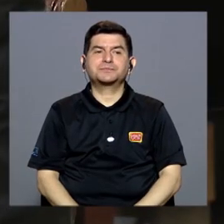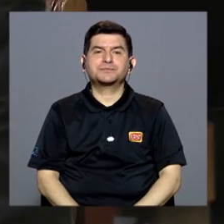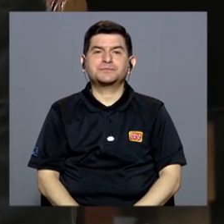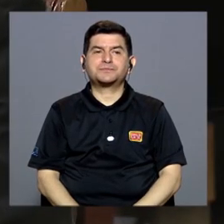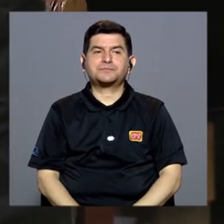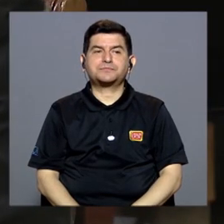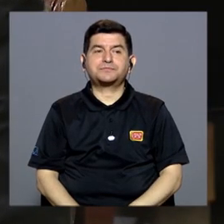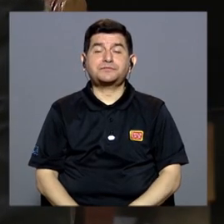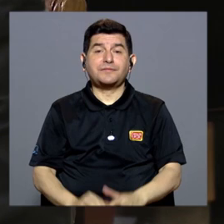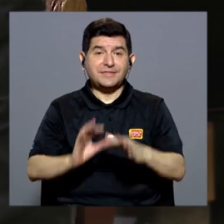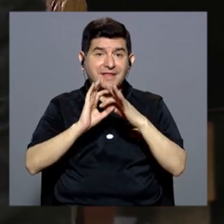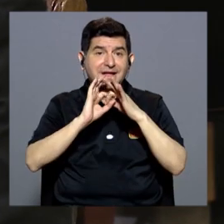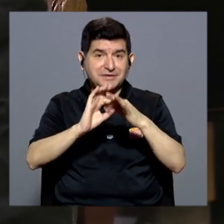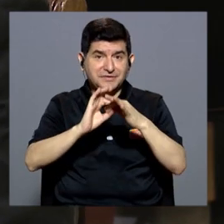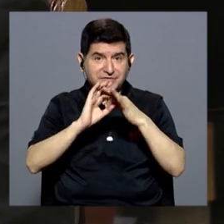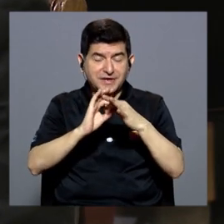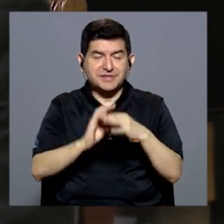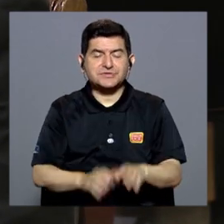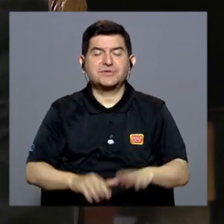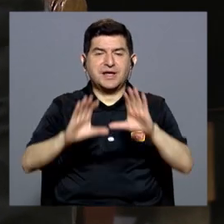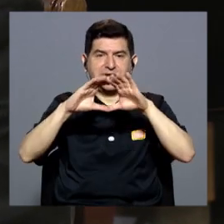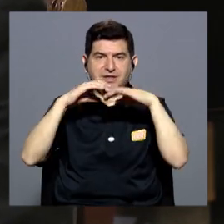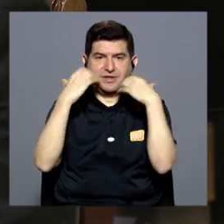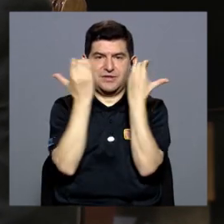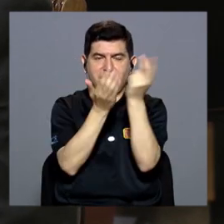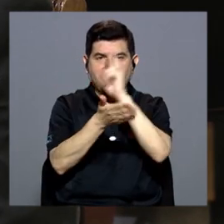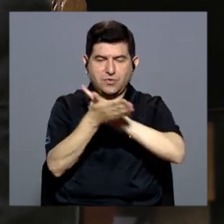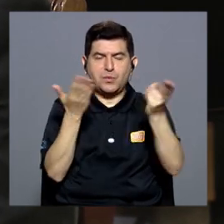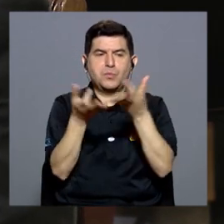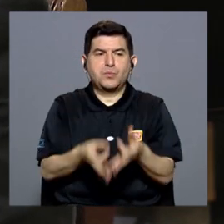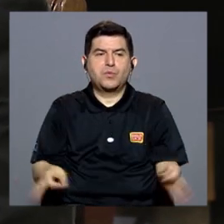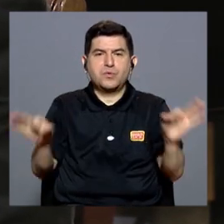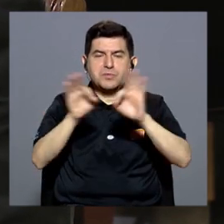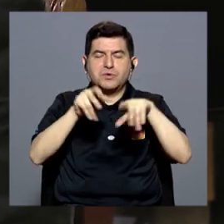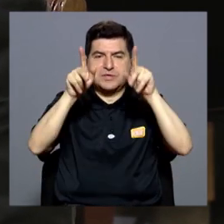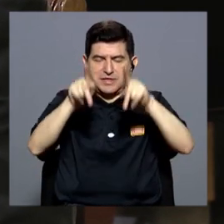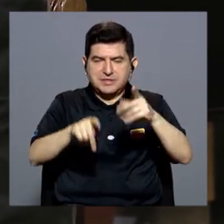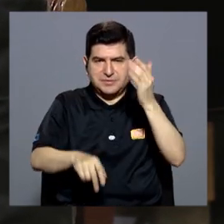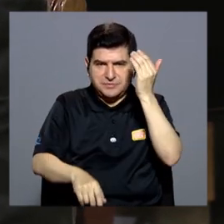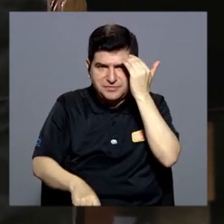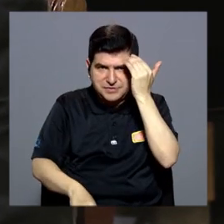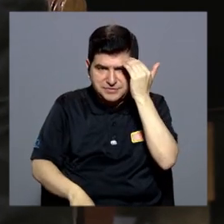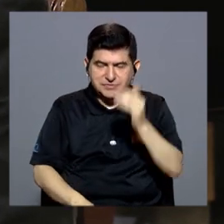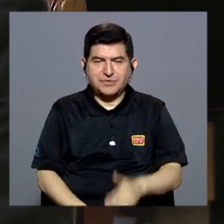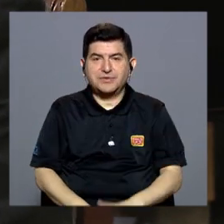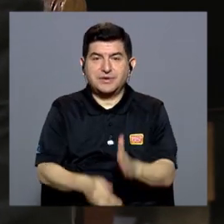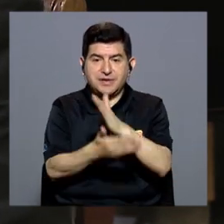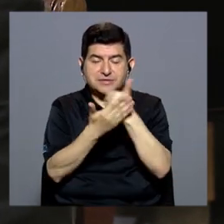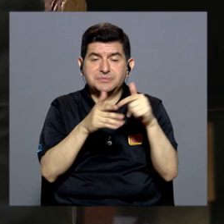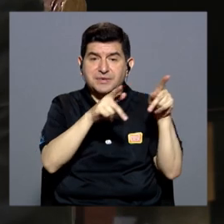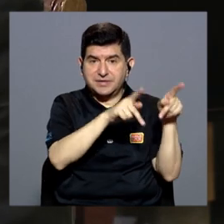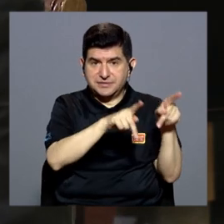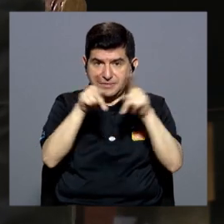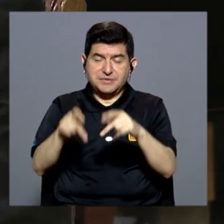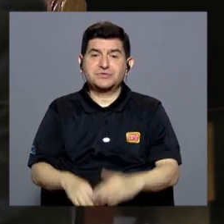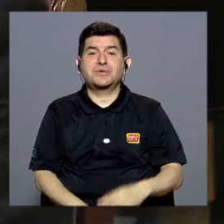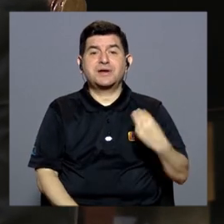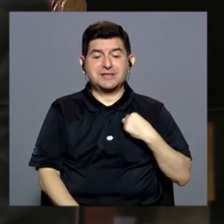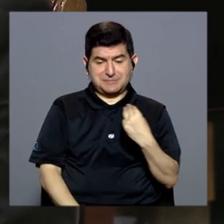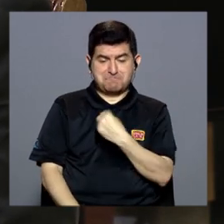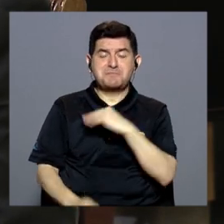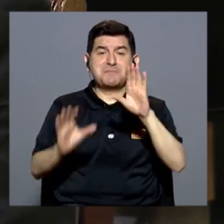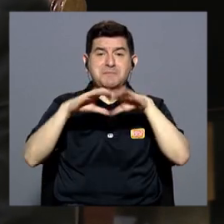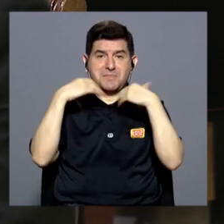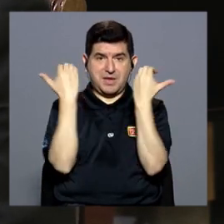A tono casualmente del Consejo Universitario, es muy importante que la ciudadanía sepa que parte de las personas que componen el